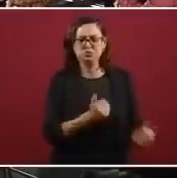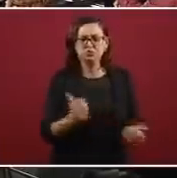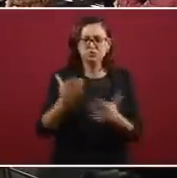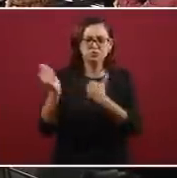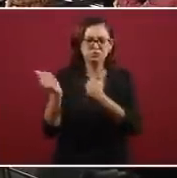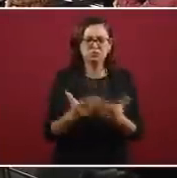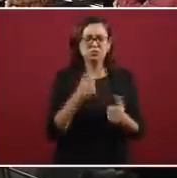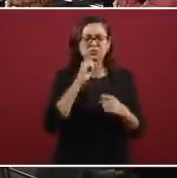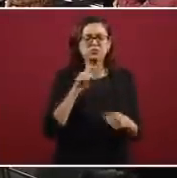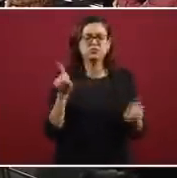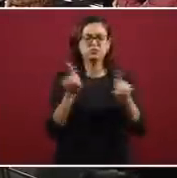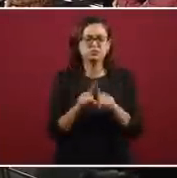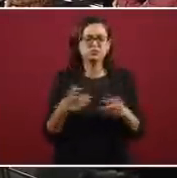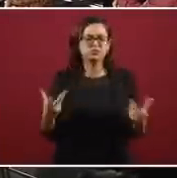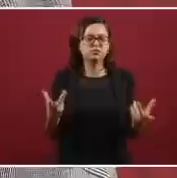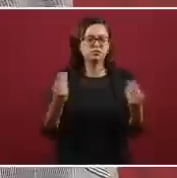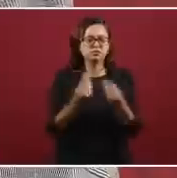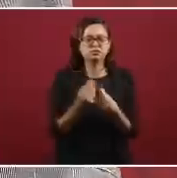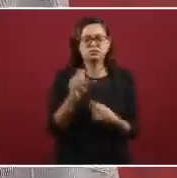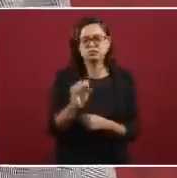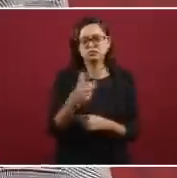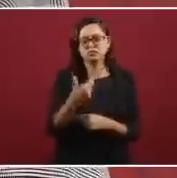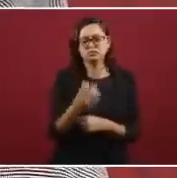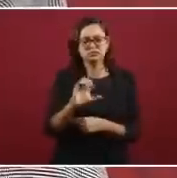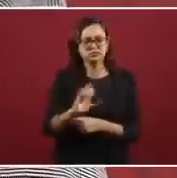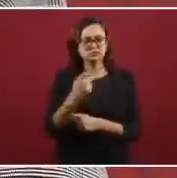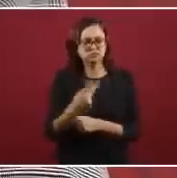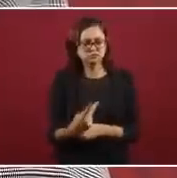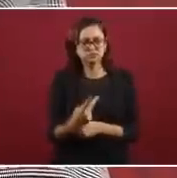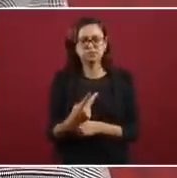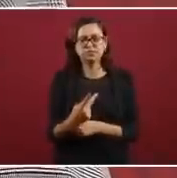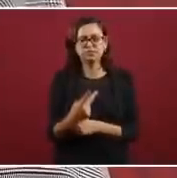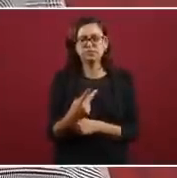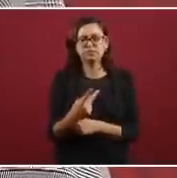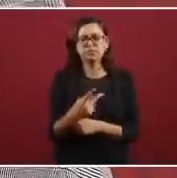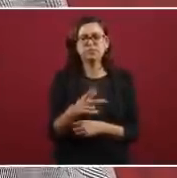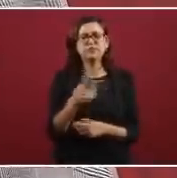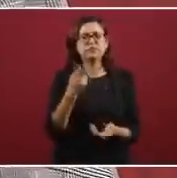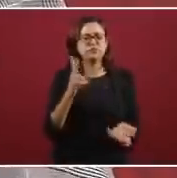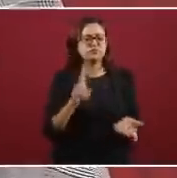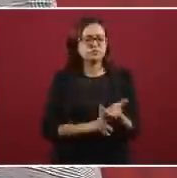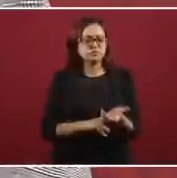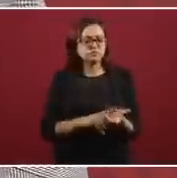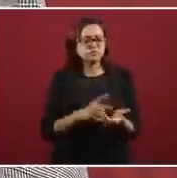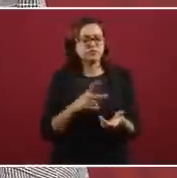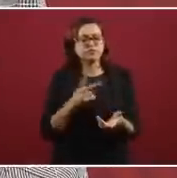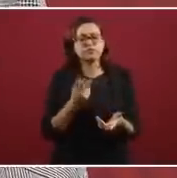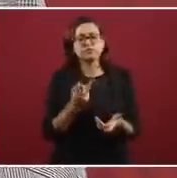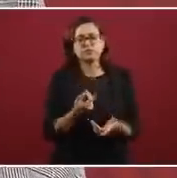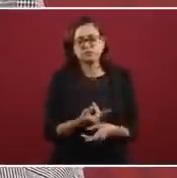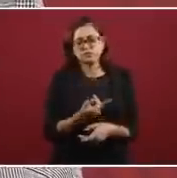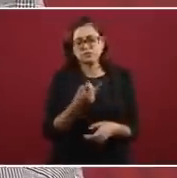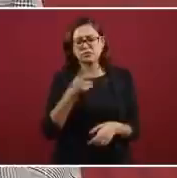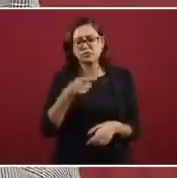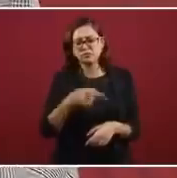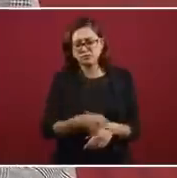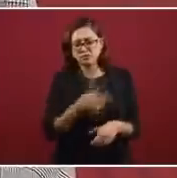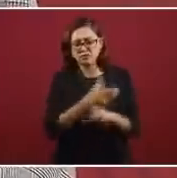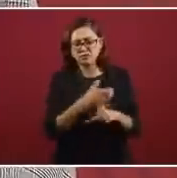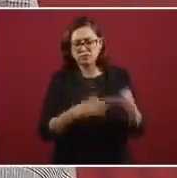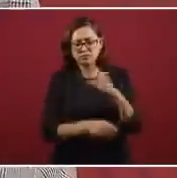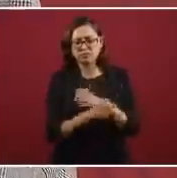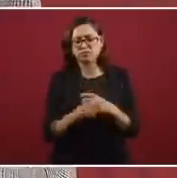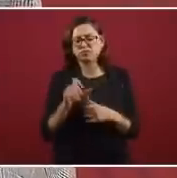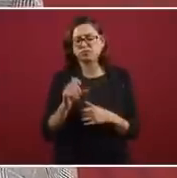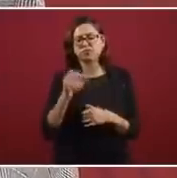la mano con la Secretaría de Hacienda. En el caso de la mercancía subvaluada, lo que hizo la Secretaría de Economía